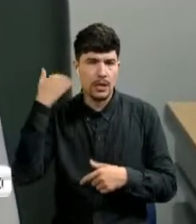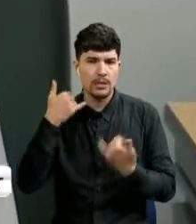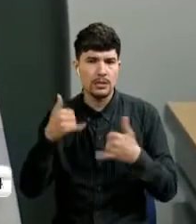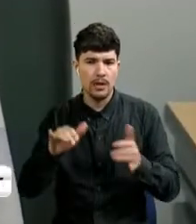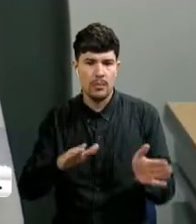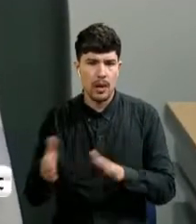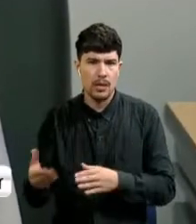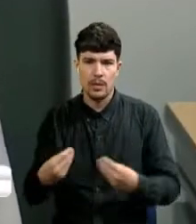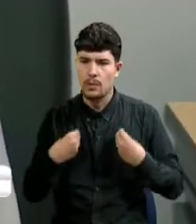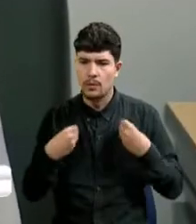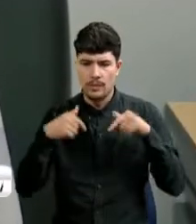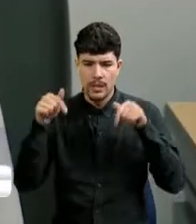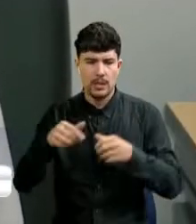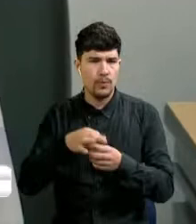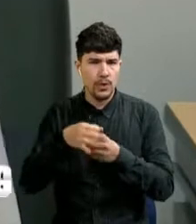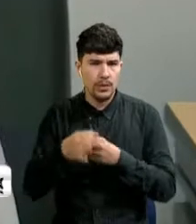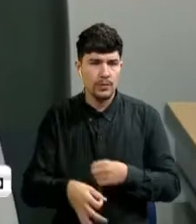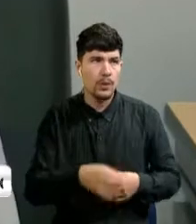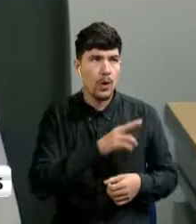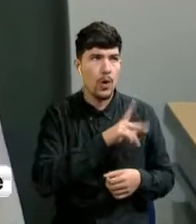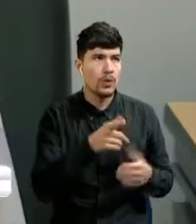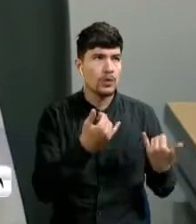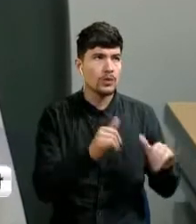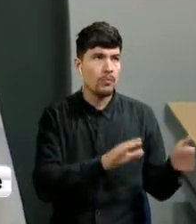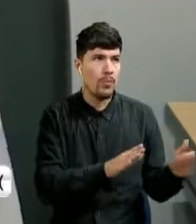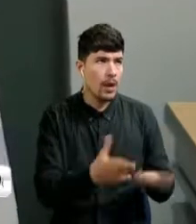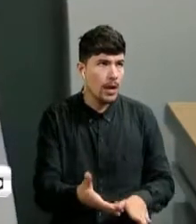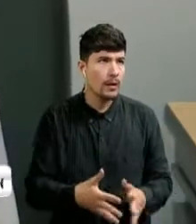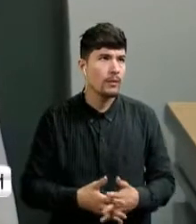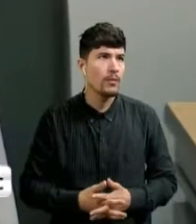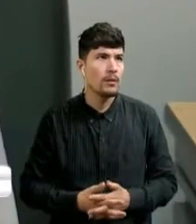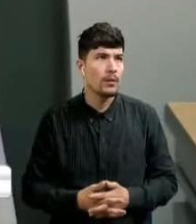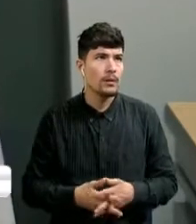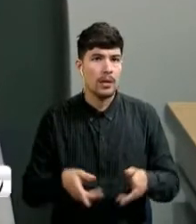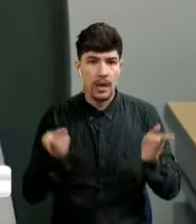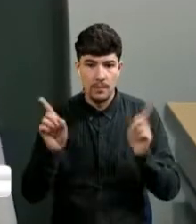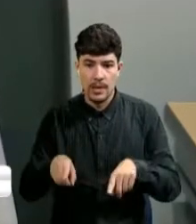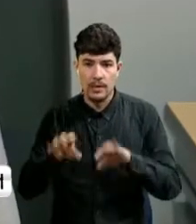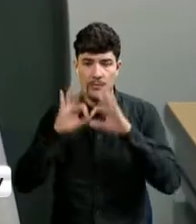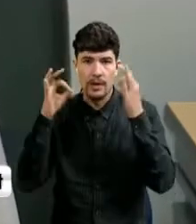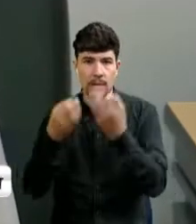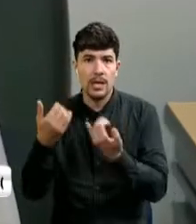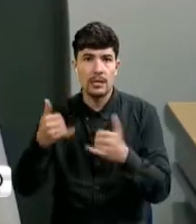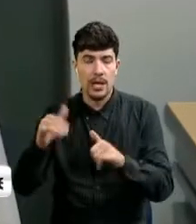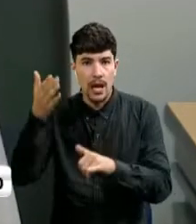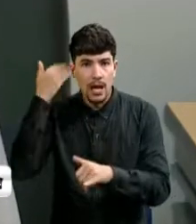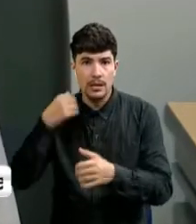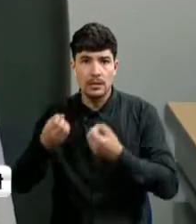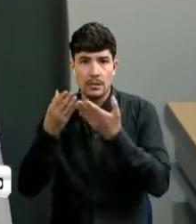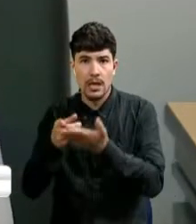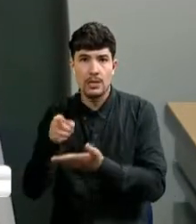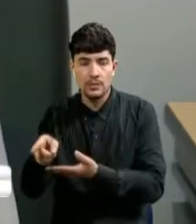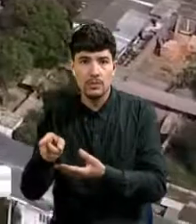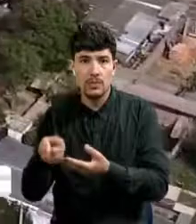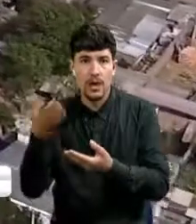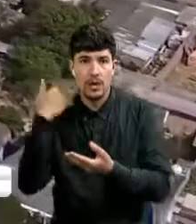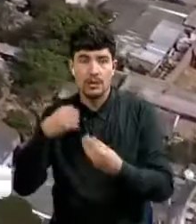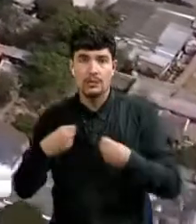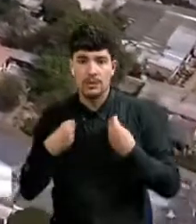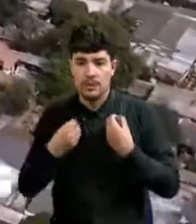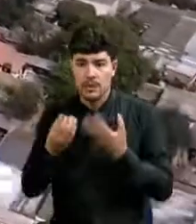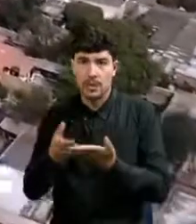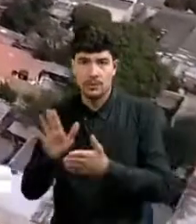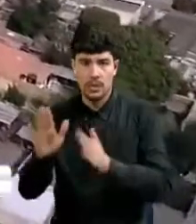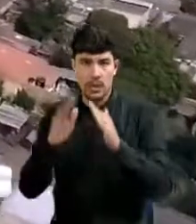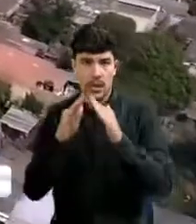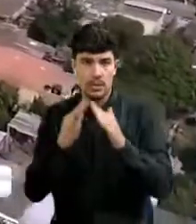que no viven en el municipio, hay otros que ya están muertos, entonces hay unas familias que ya se les había entregado vivienda en la ocasión, en la vez pasada. En el